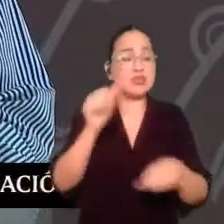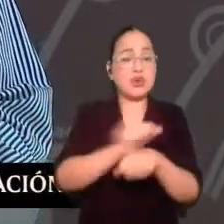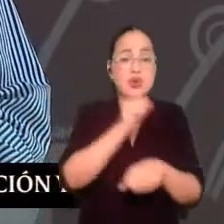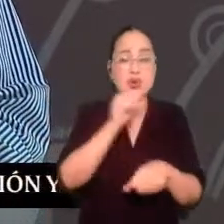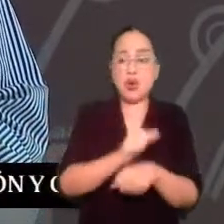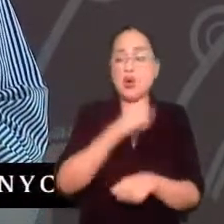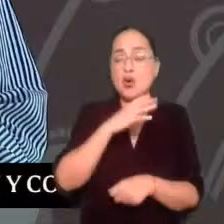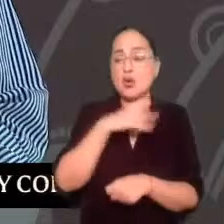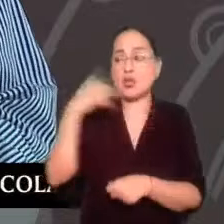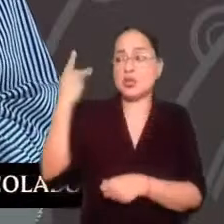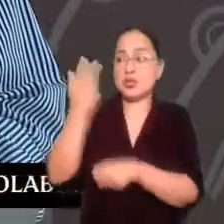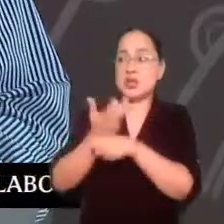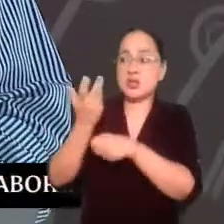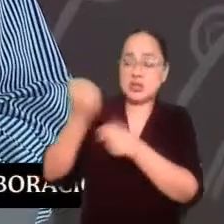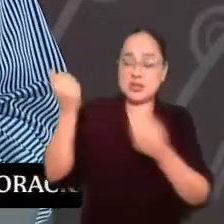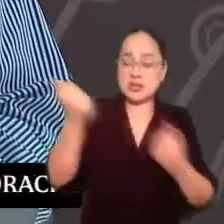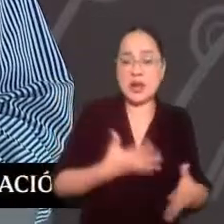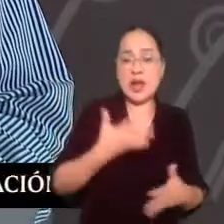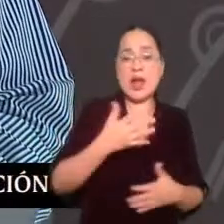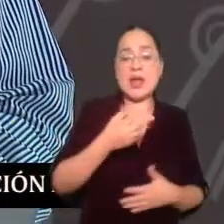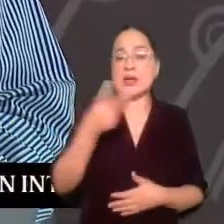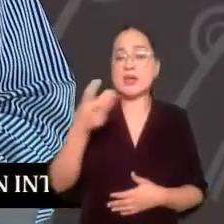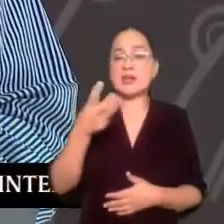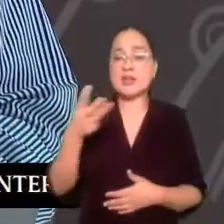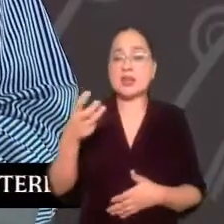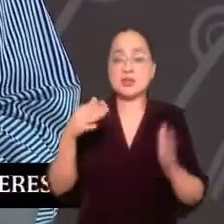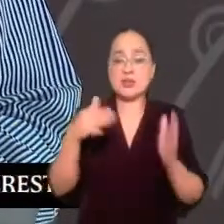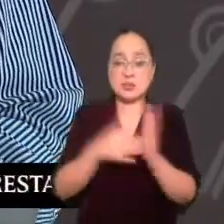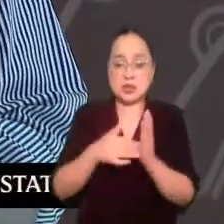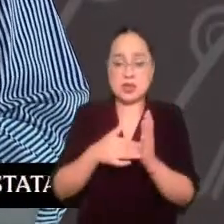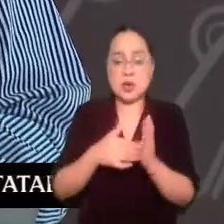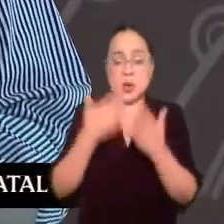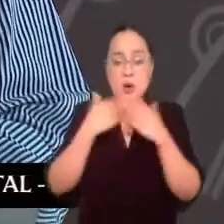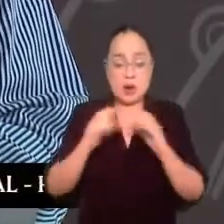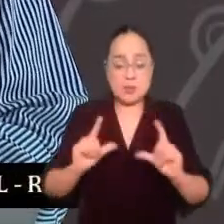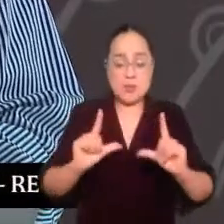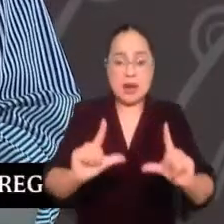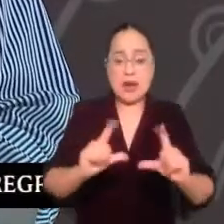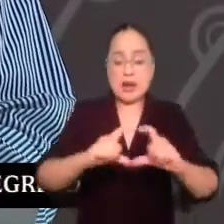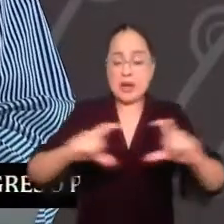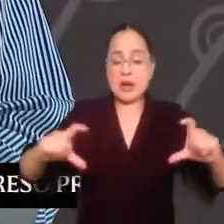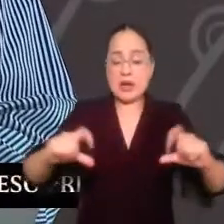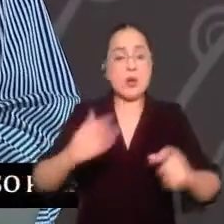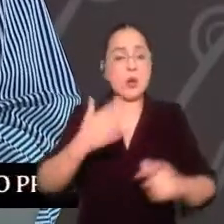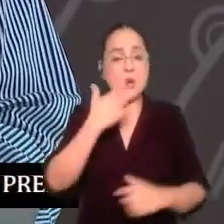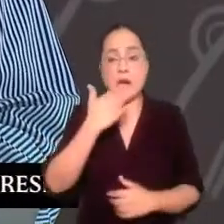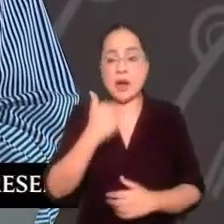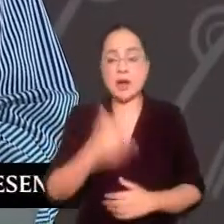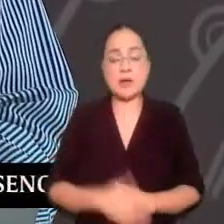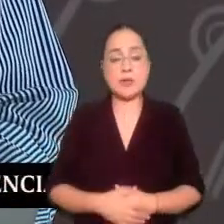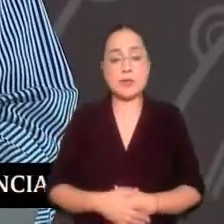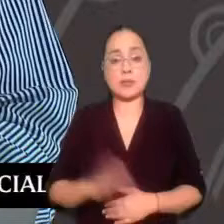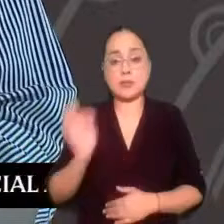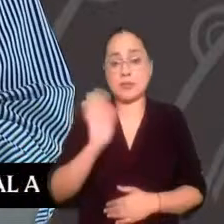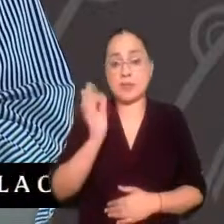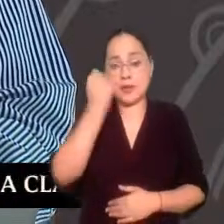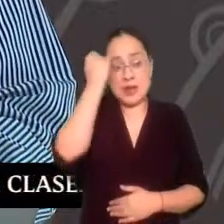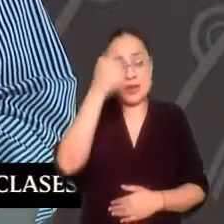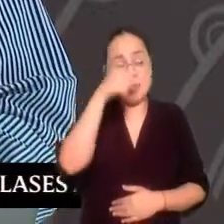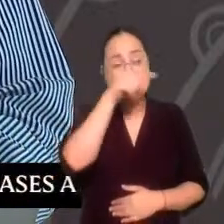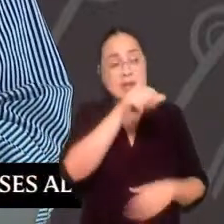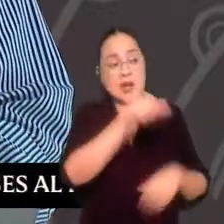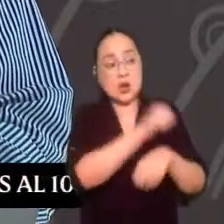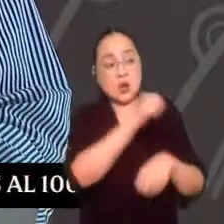que no están emplacados. Entonces, eso no nos permitiría, si hubieran ido en un carro sin placa ahí, pues no nos